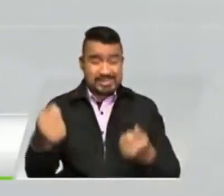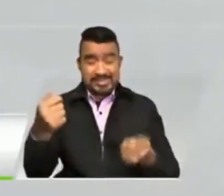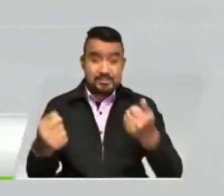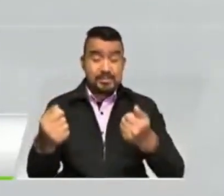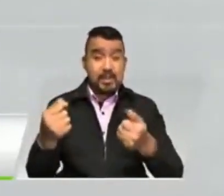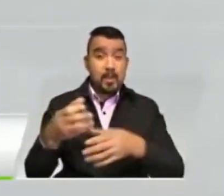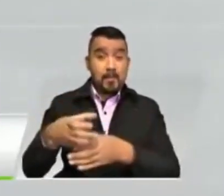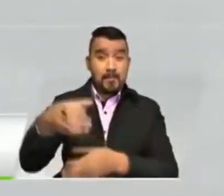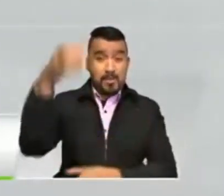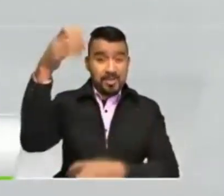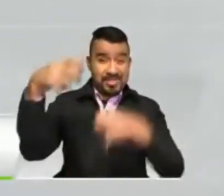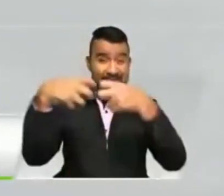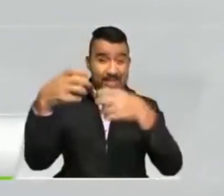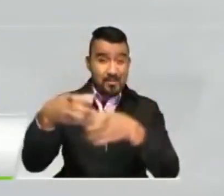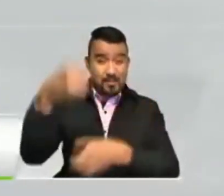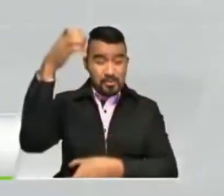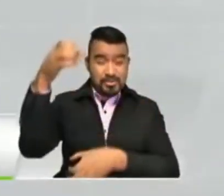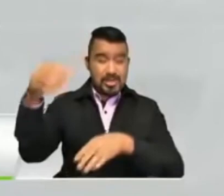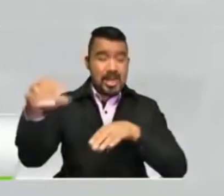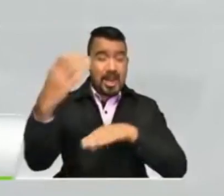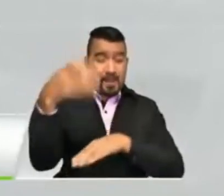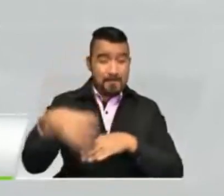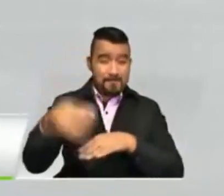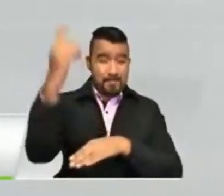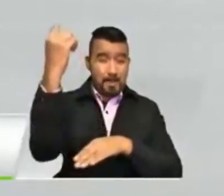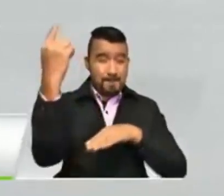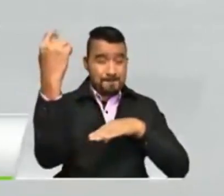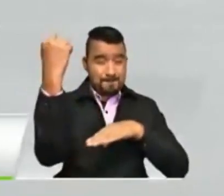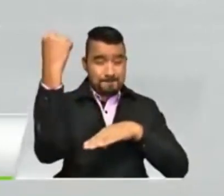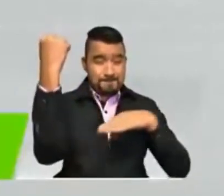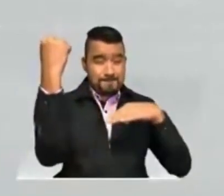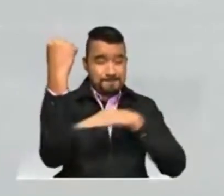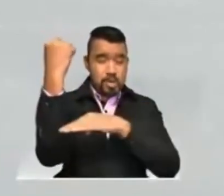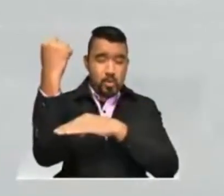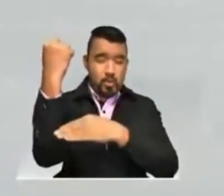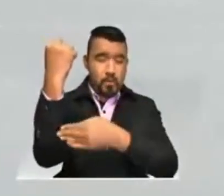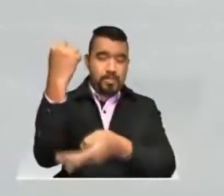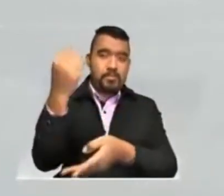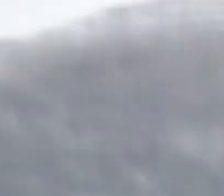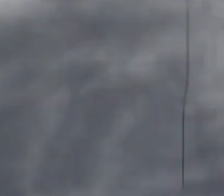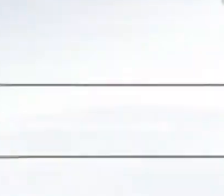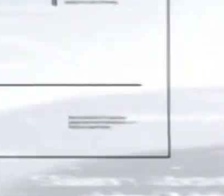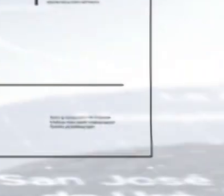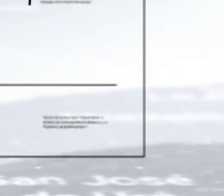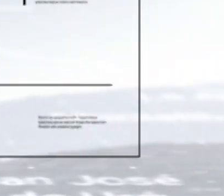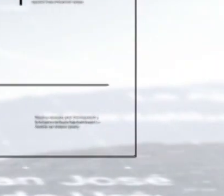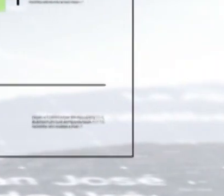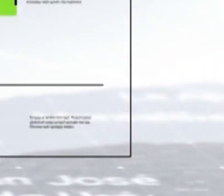energía. El accidente causó afectaciones a la movilidad en el norte del Valle de Aburrá.